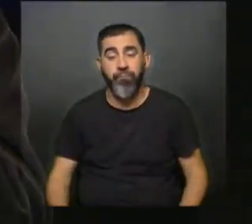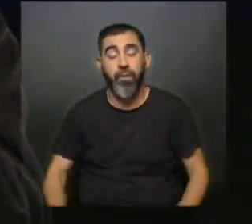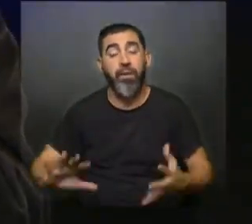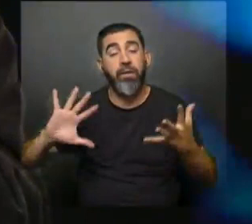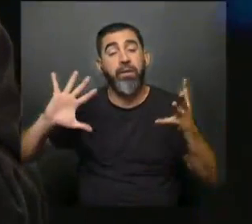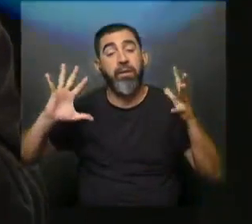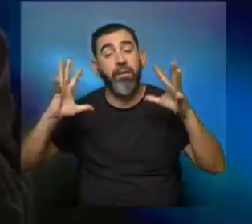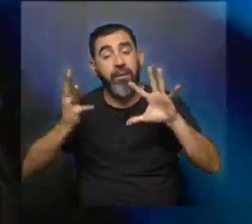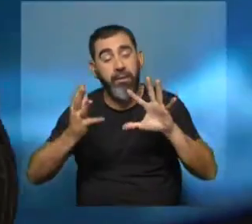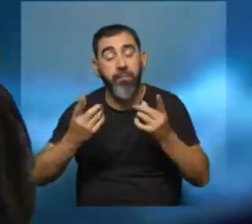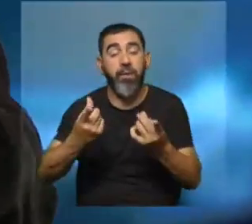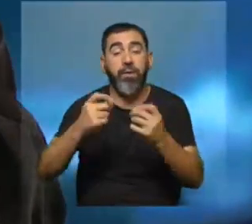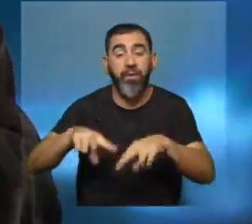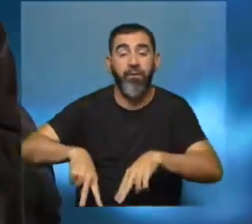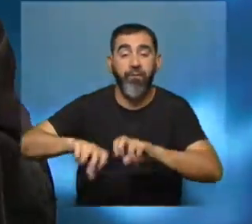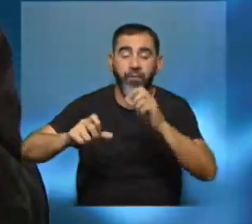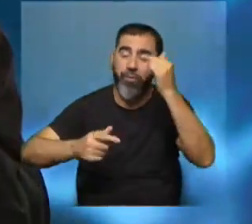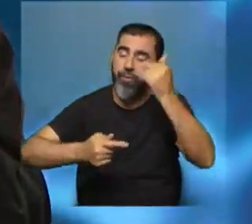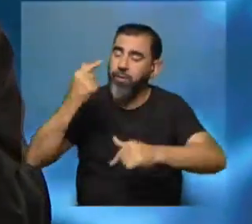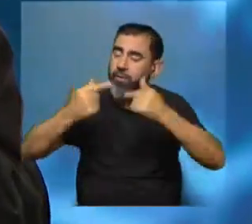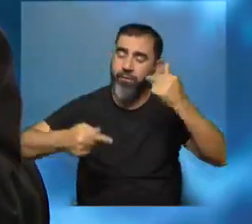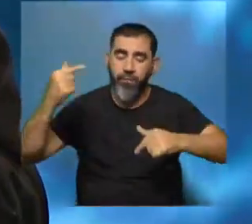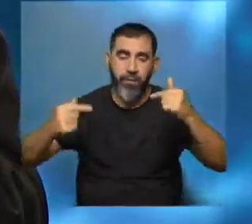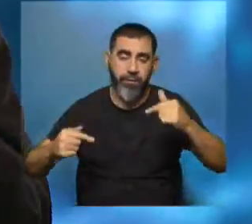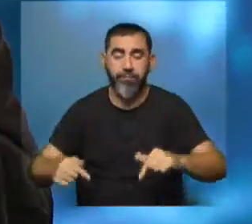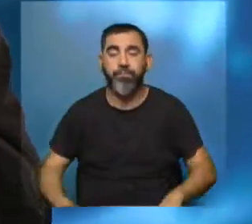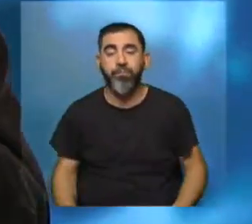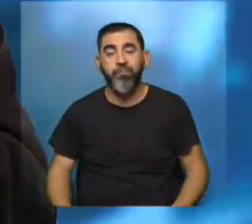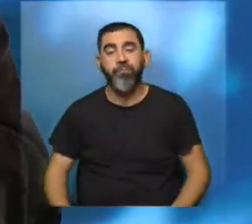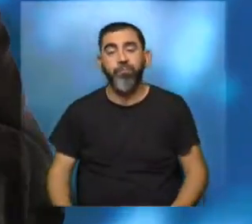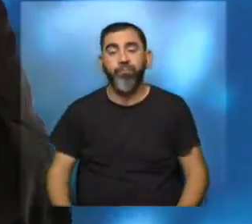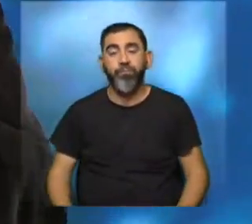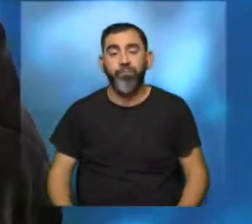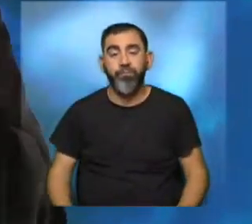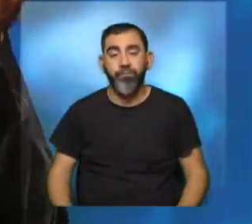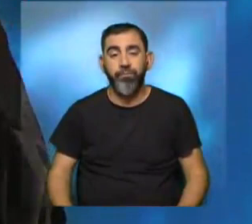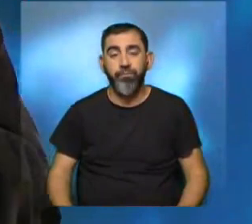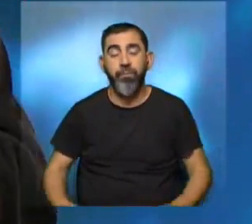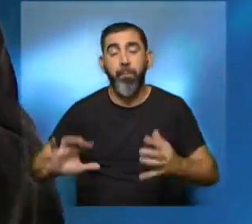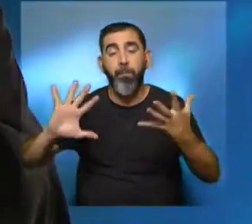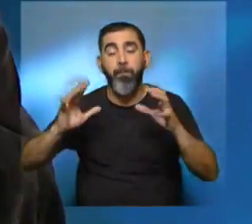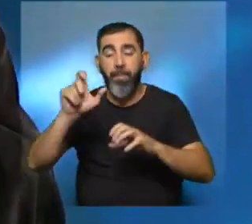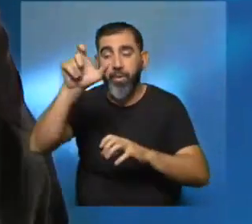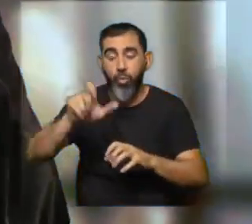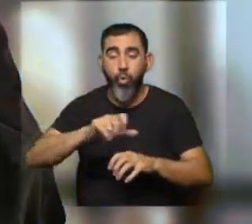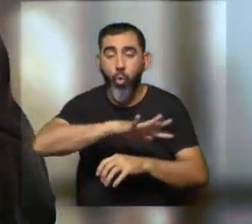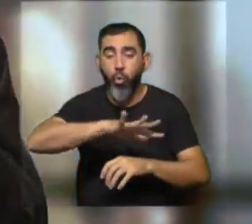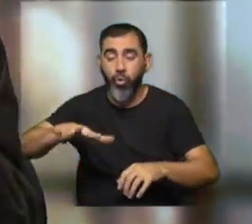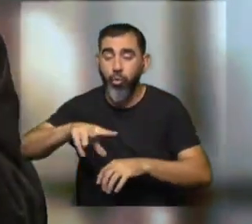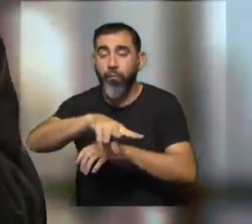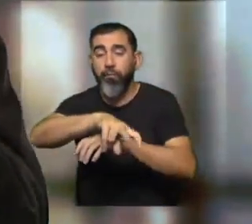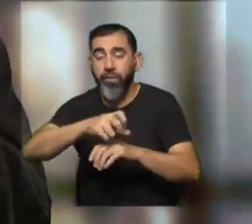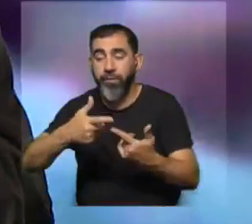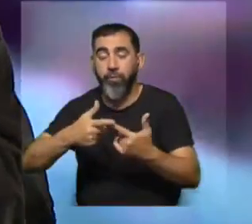clima requiere todas las componentes que se te ocurran en cuanto a, desde, bueno, meteorólogos obviamente, oceanógrafos,